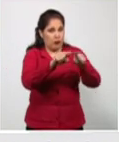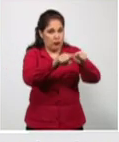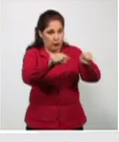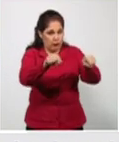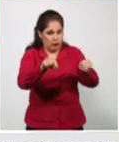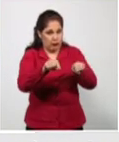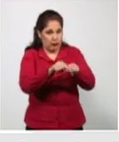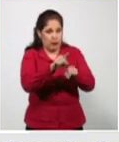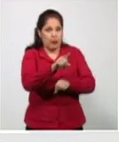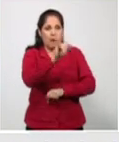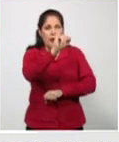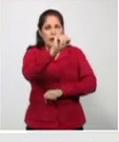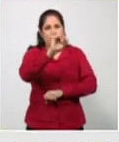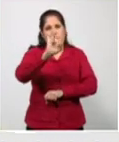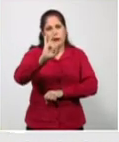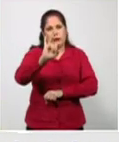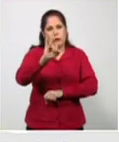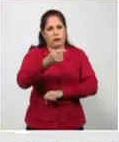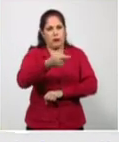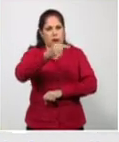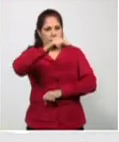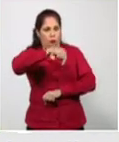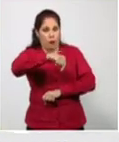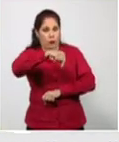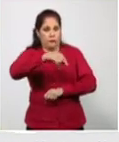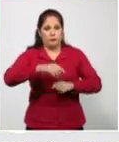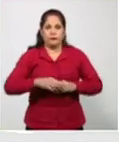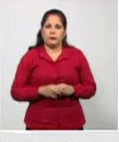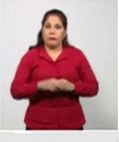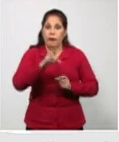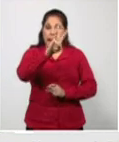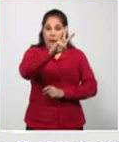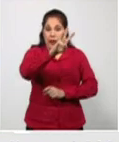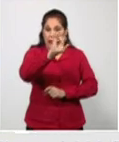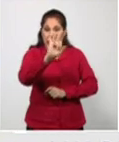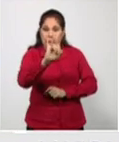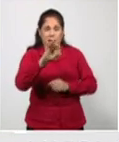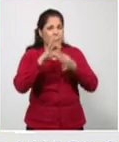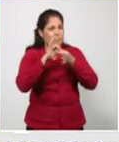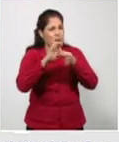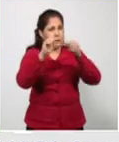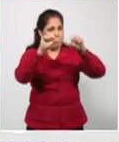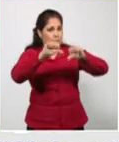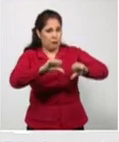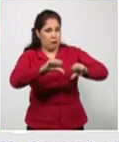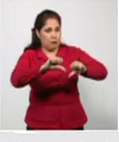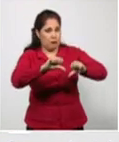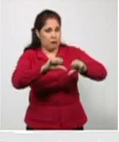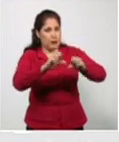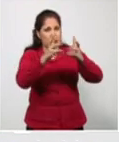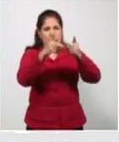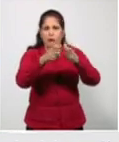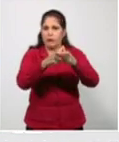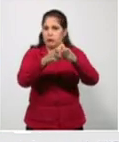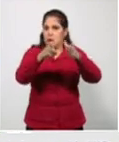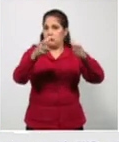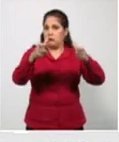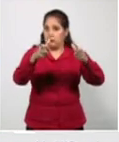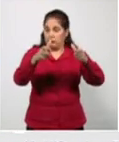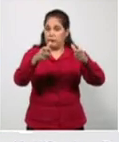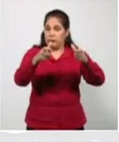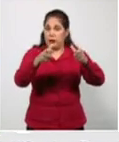de 67 en el día de hoy, 37 críticos, que es la cifra mayor, todavía